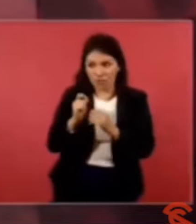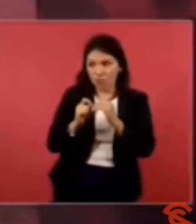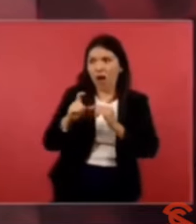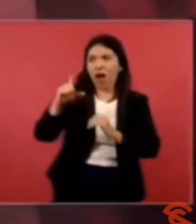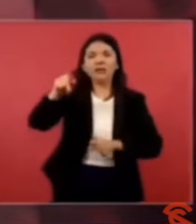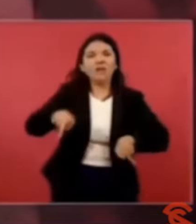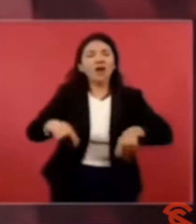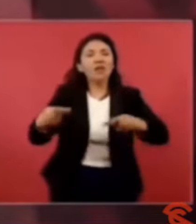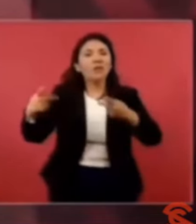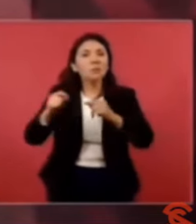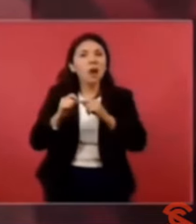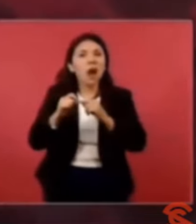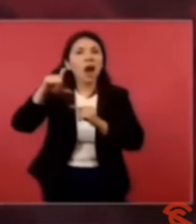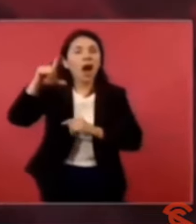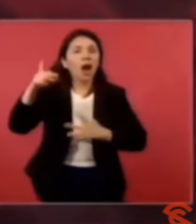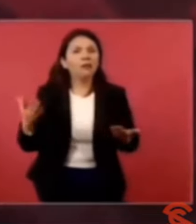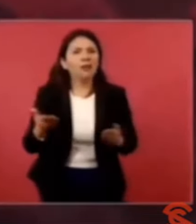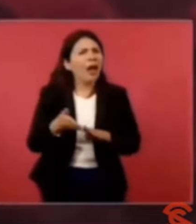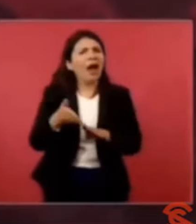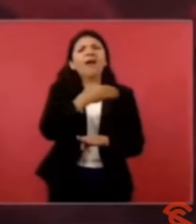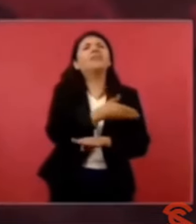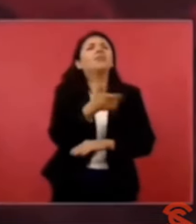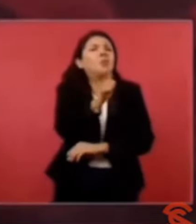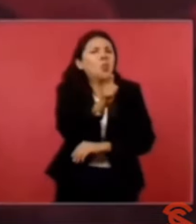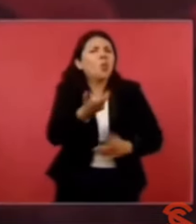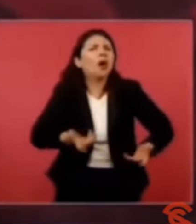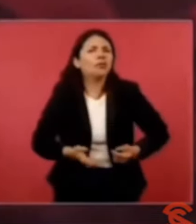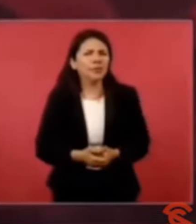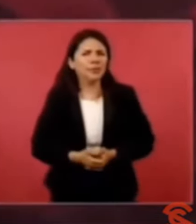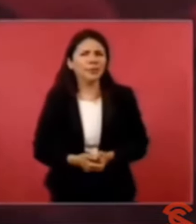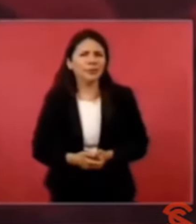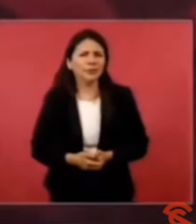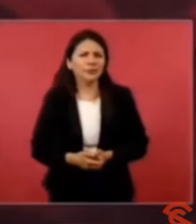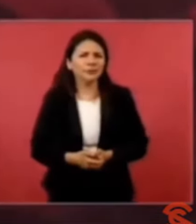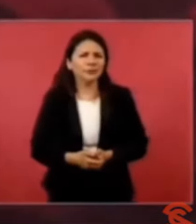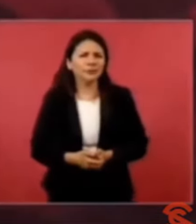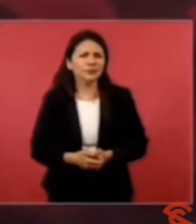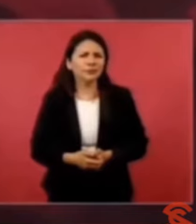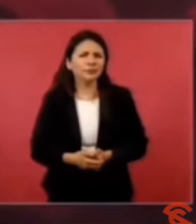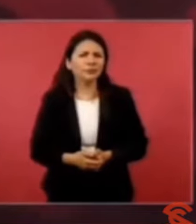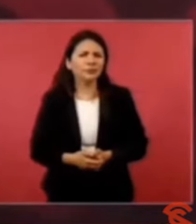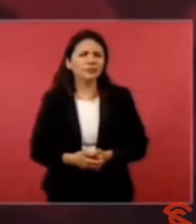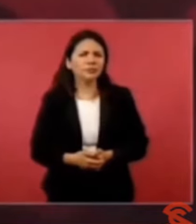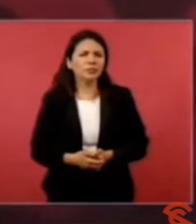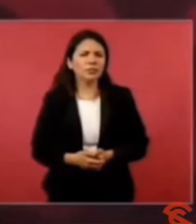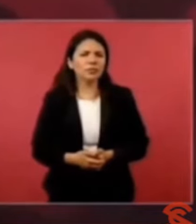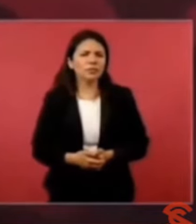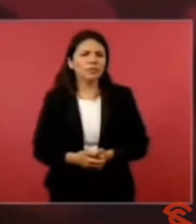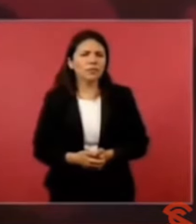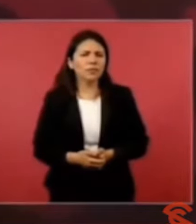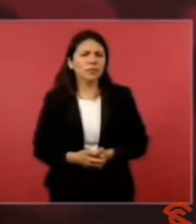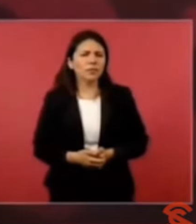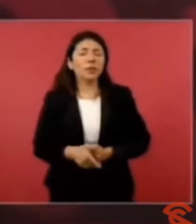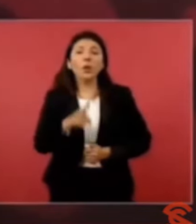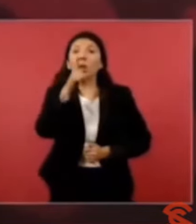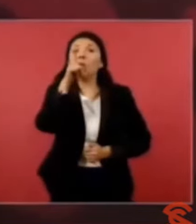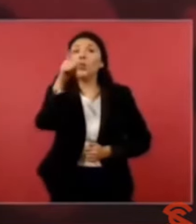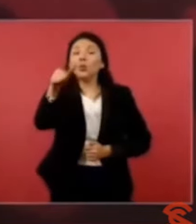¿Cuándo ese no había aumentado la luz?